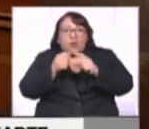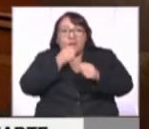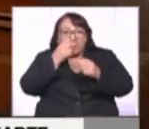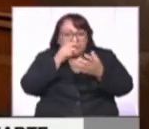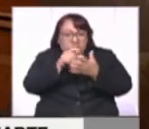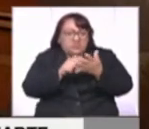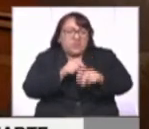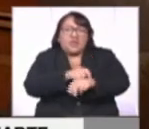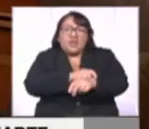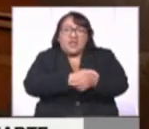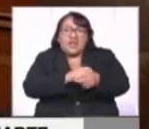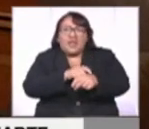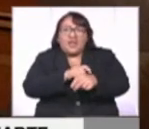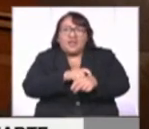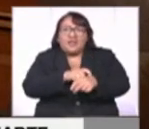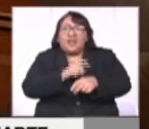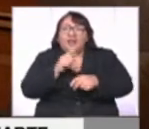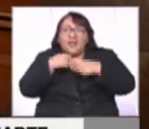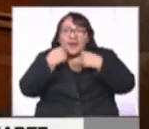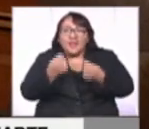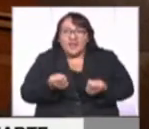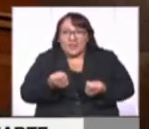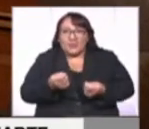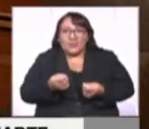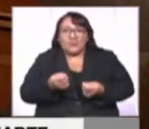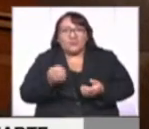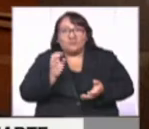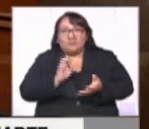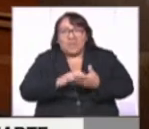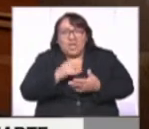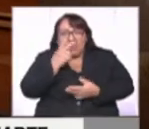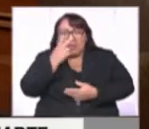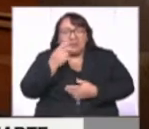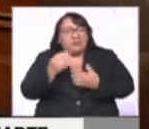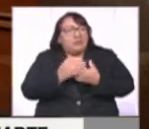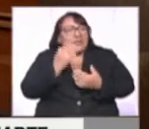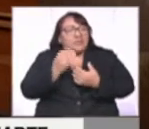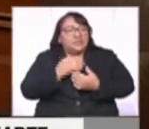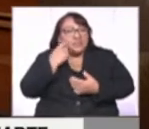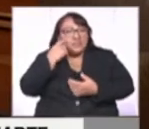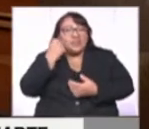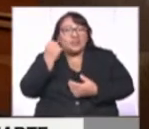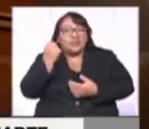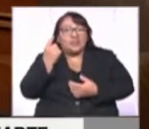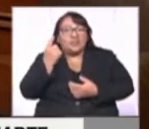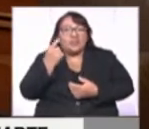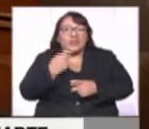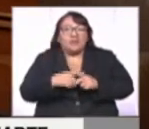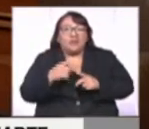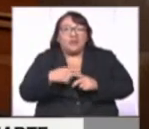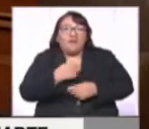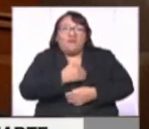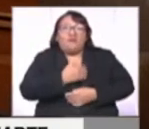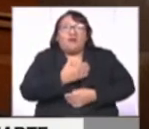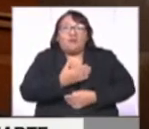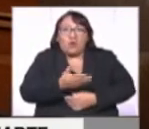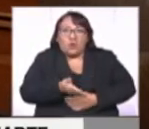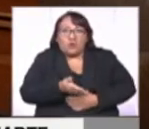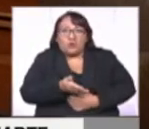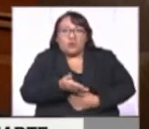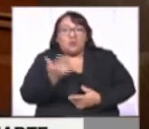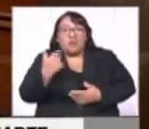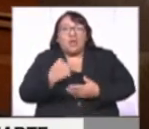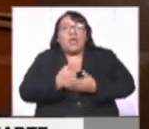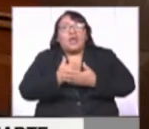Ahora, este regalo, y no hace falta, ¿no es cierto?, más dedos de frente, había supuesto a su vez una serie de favorecimientos al